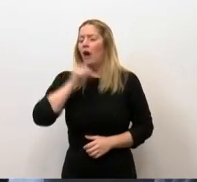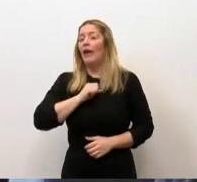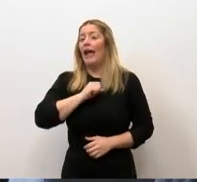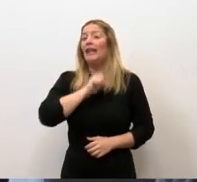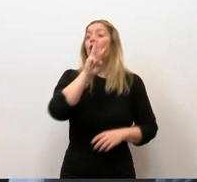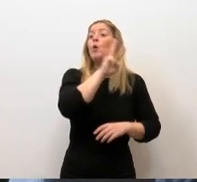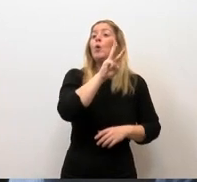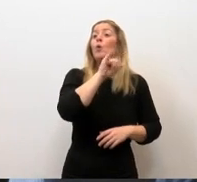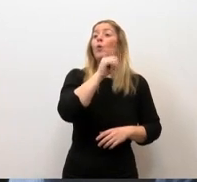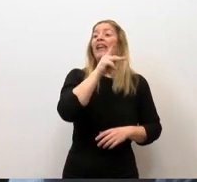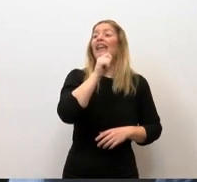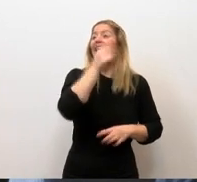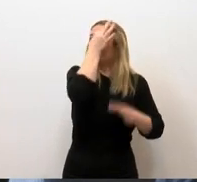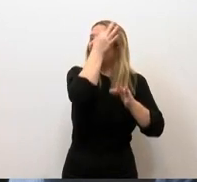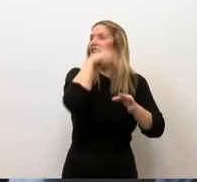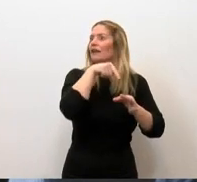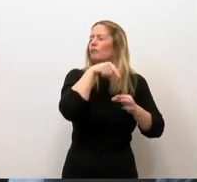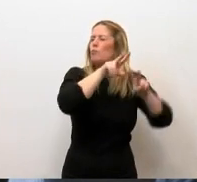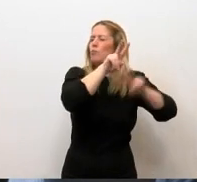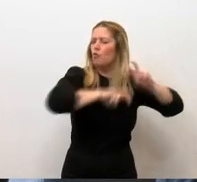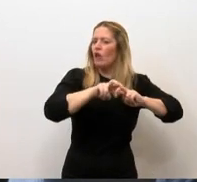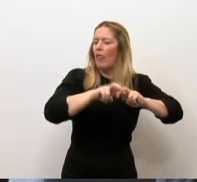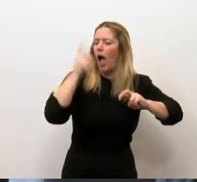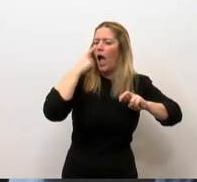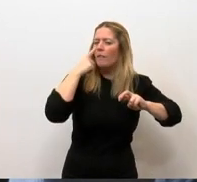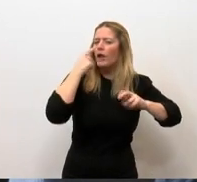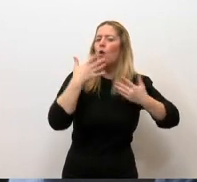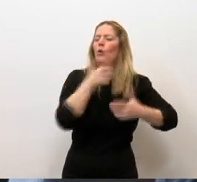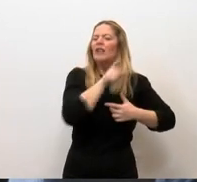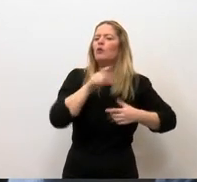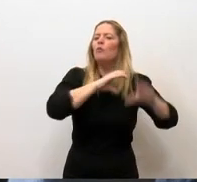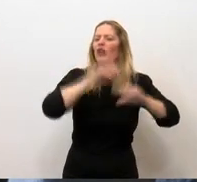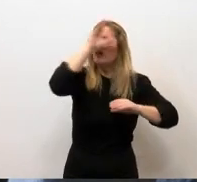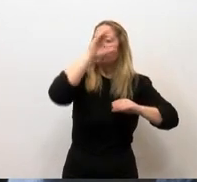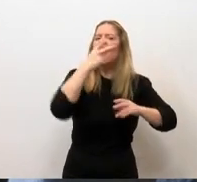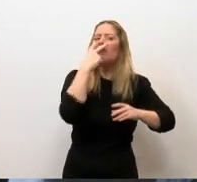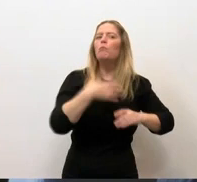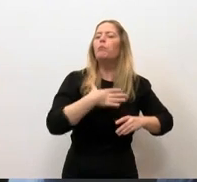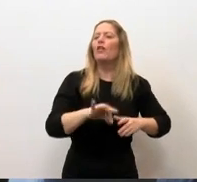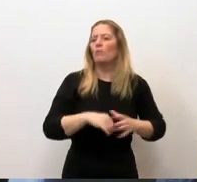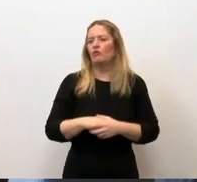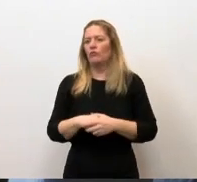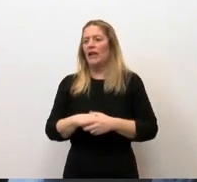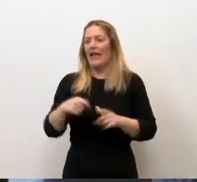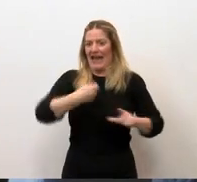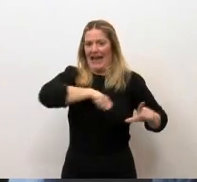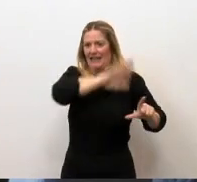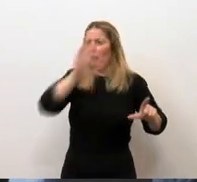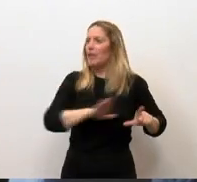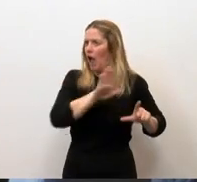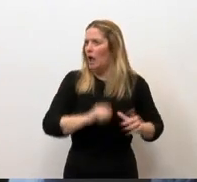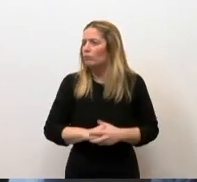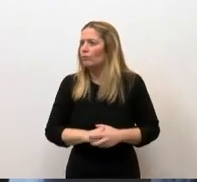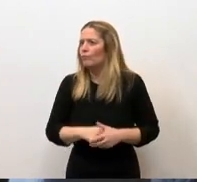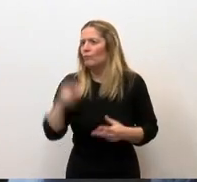Wikidata sobre cuántas personas comunicadoras de ciencia podemos encontrar en el Estado español. ¿Vale?